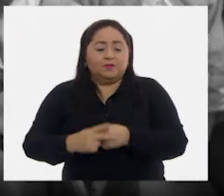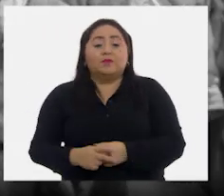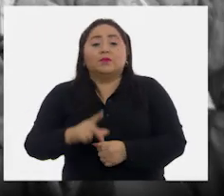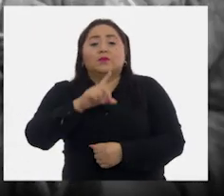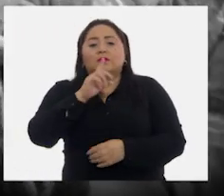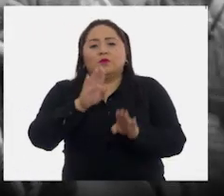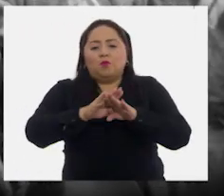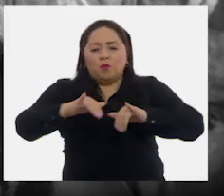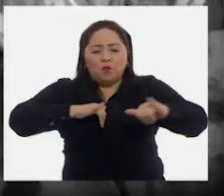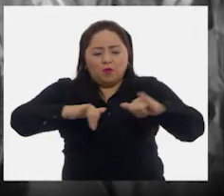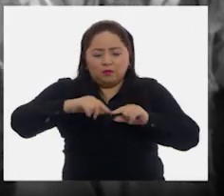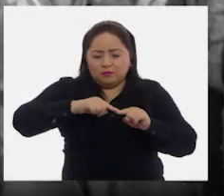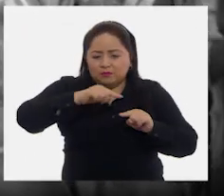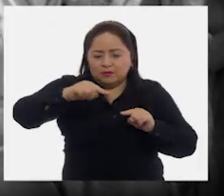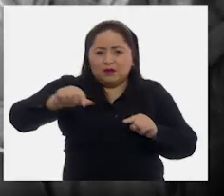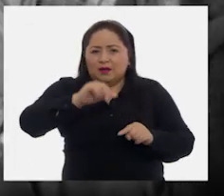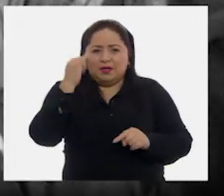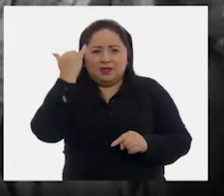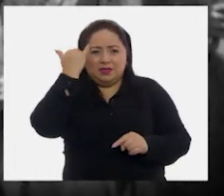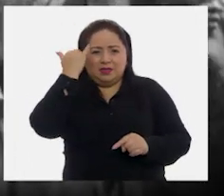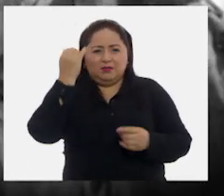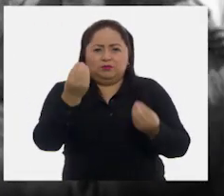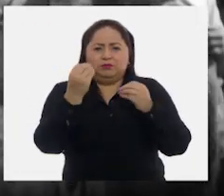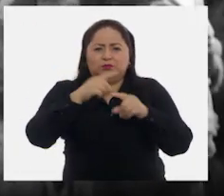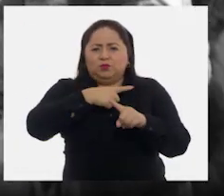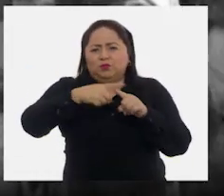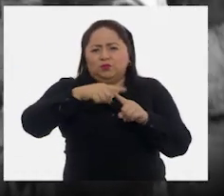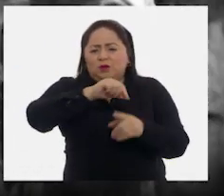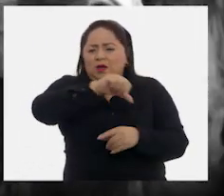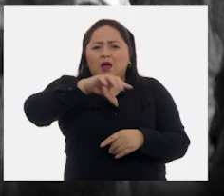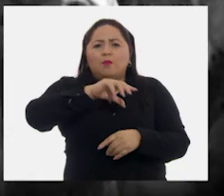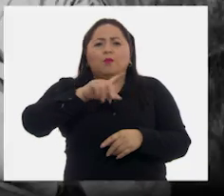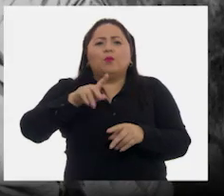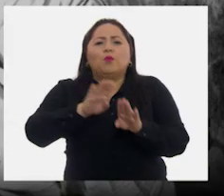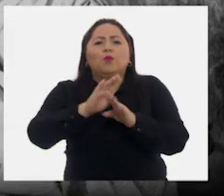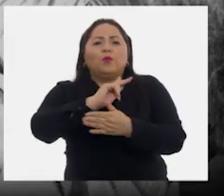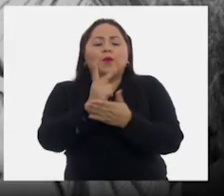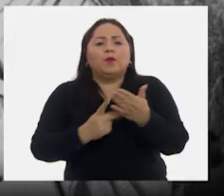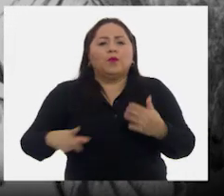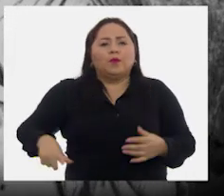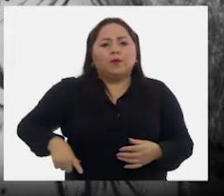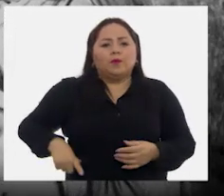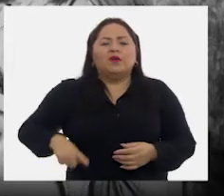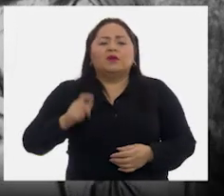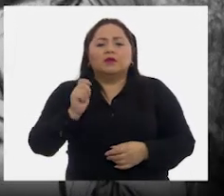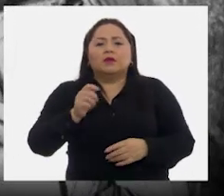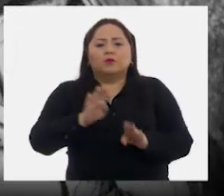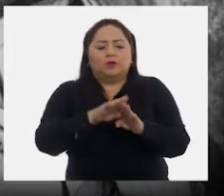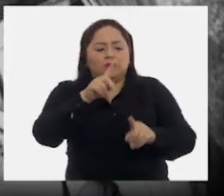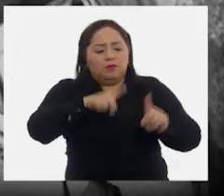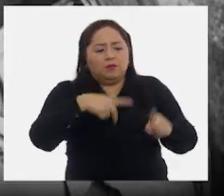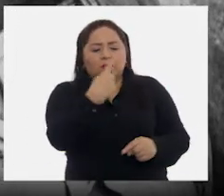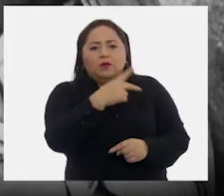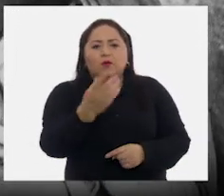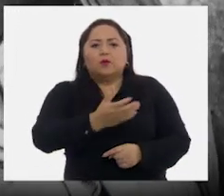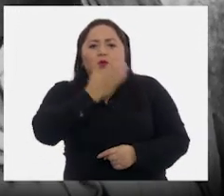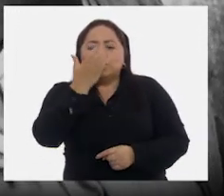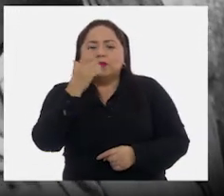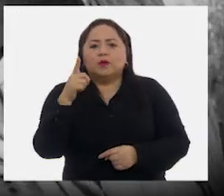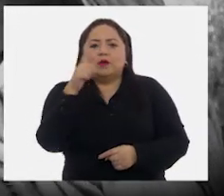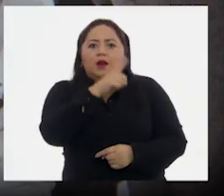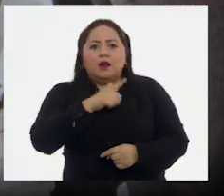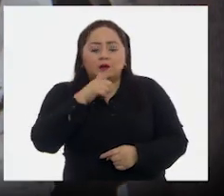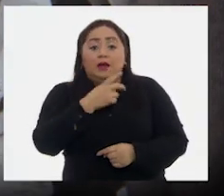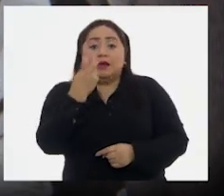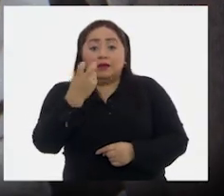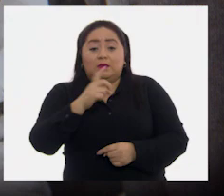Trazó los mapas del mundo indígena con miras a establecer programas de gobierno que defendieran costumbres y lenguas, y en este